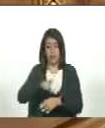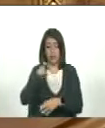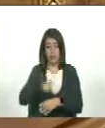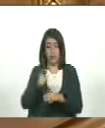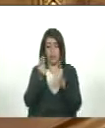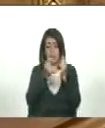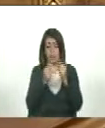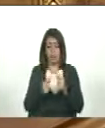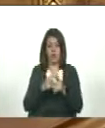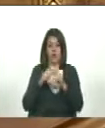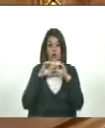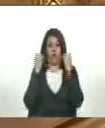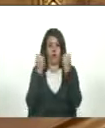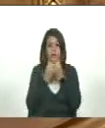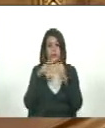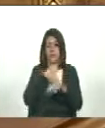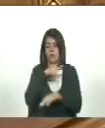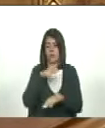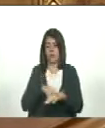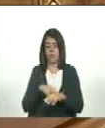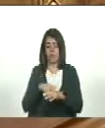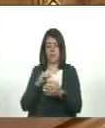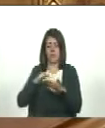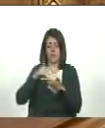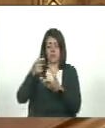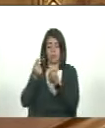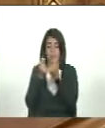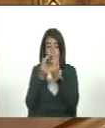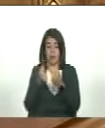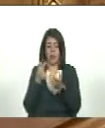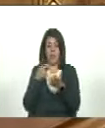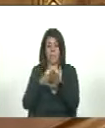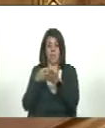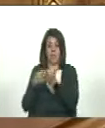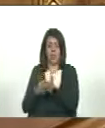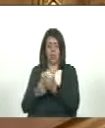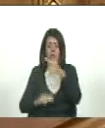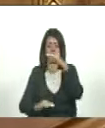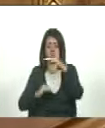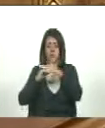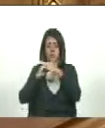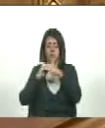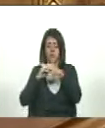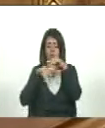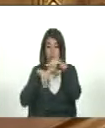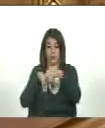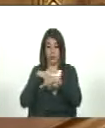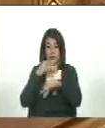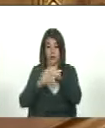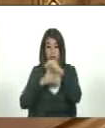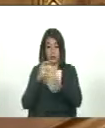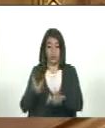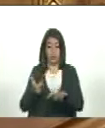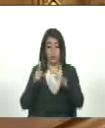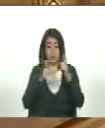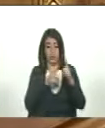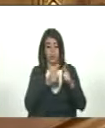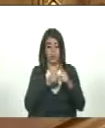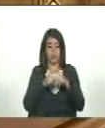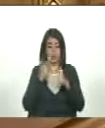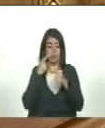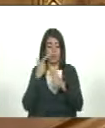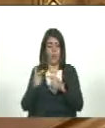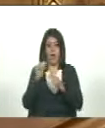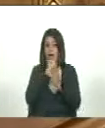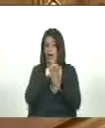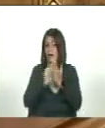los recursos para la Oficina Nacional del Tesoro con los montos máximos, que está permitido, y hay una